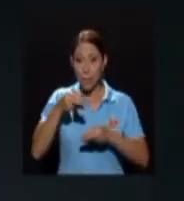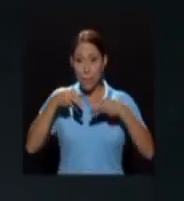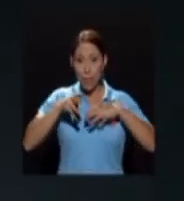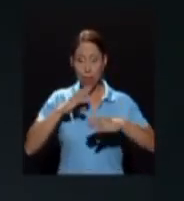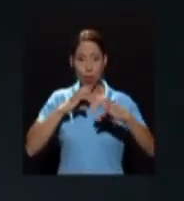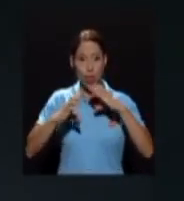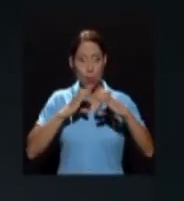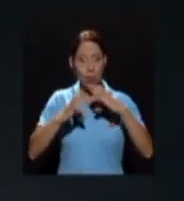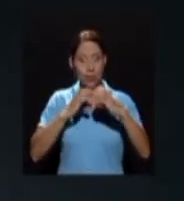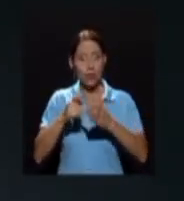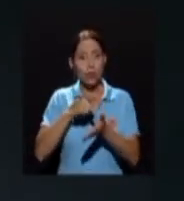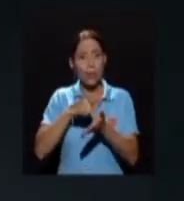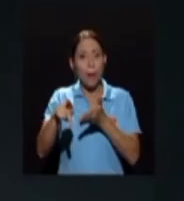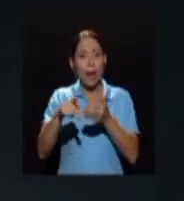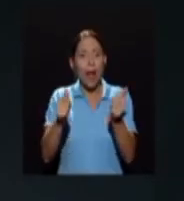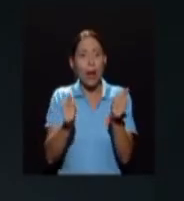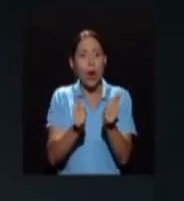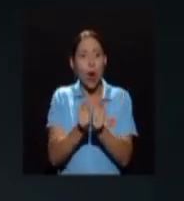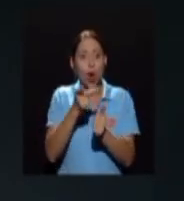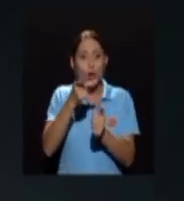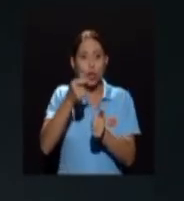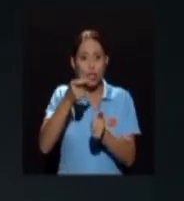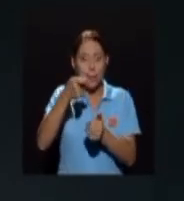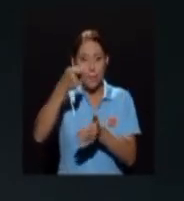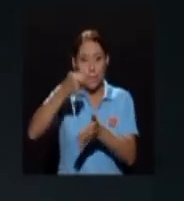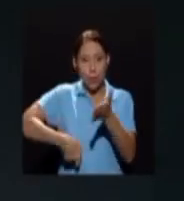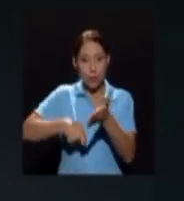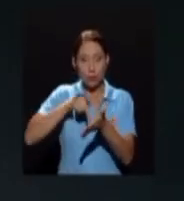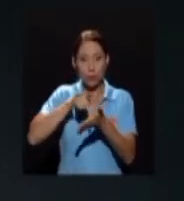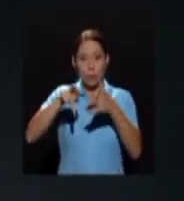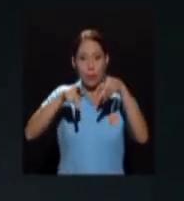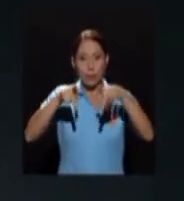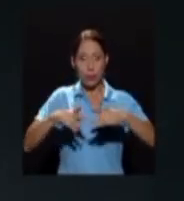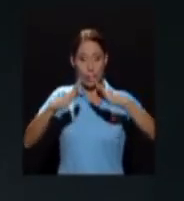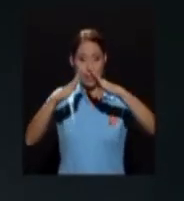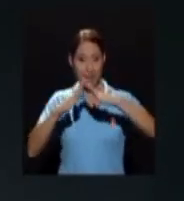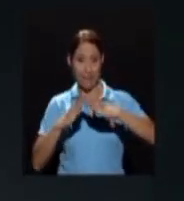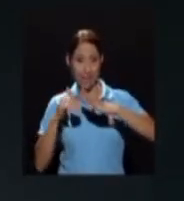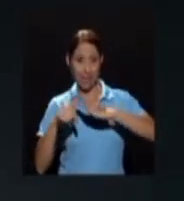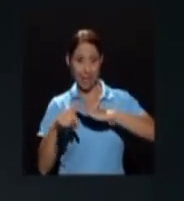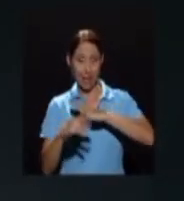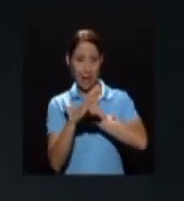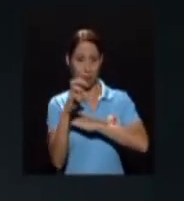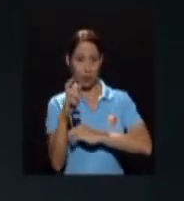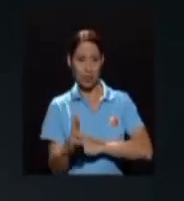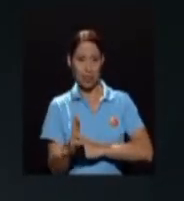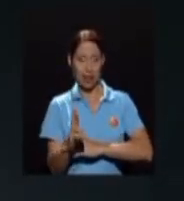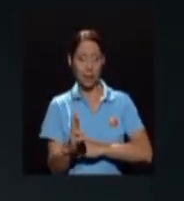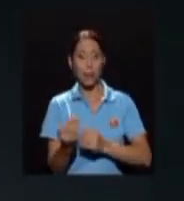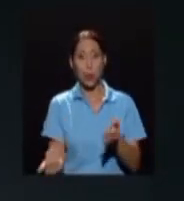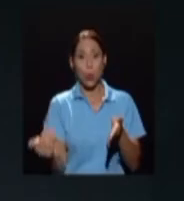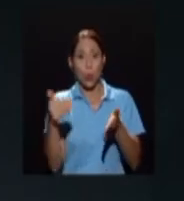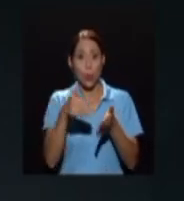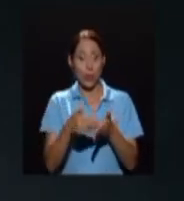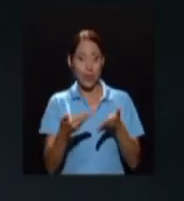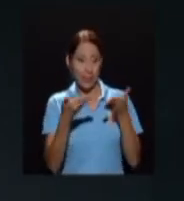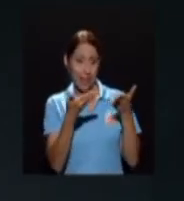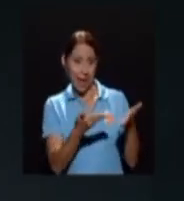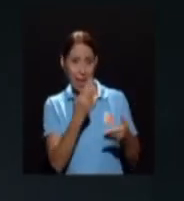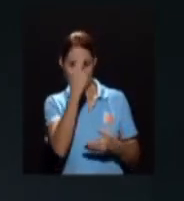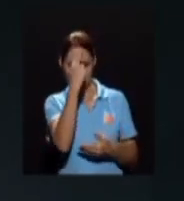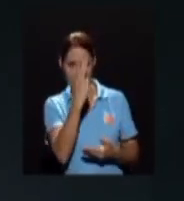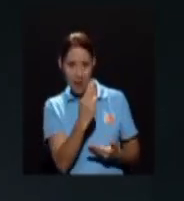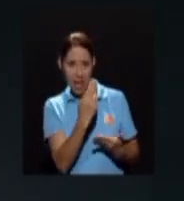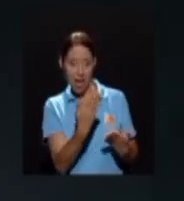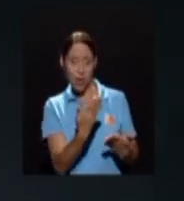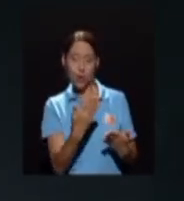impuestos que tributan los habitantes, y en esta ocasión volvemos a tener el privilegio